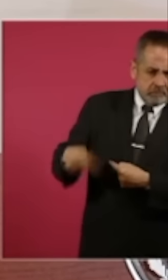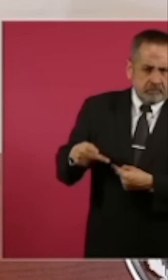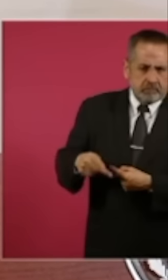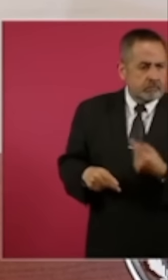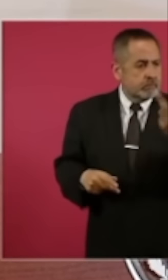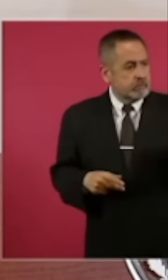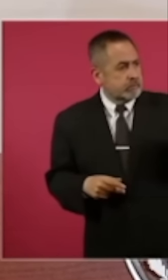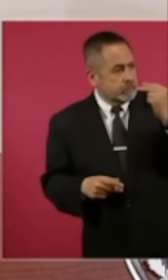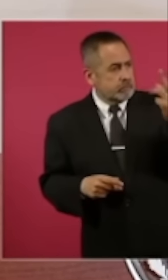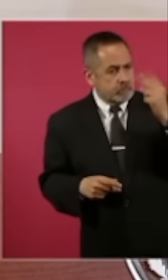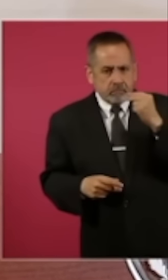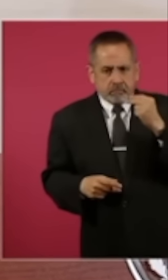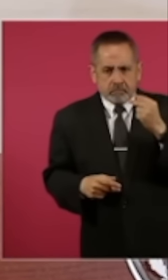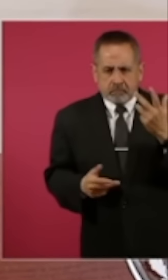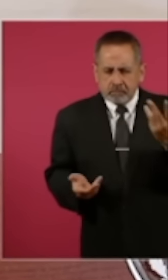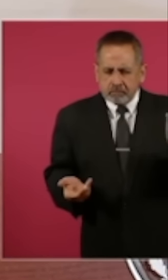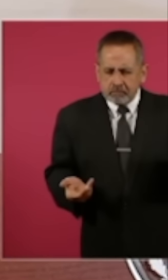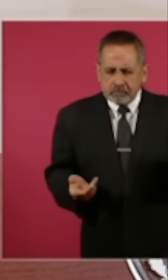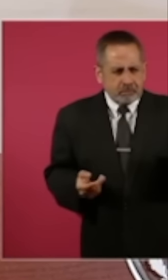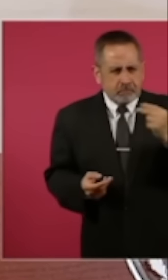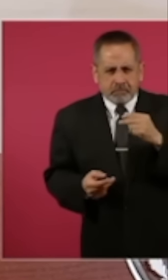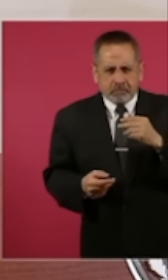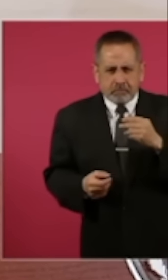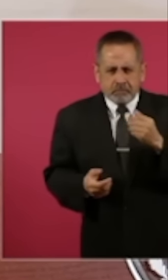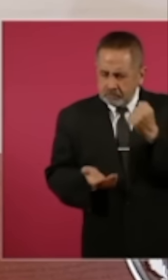No nos los autorizan,